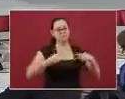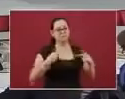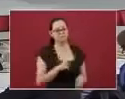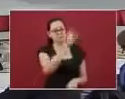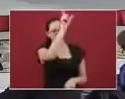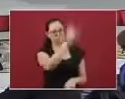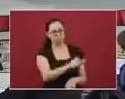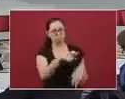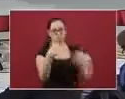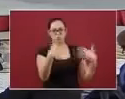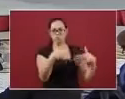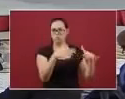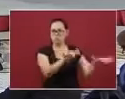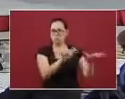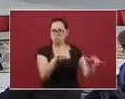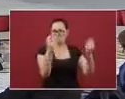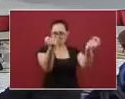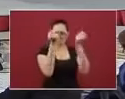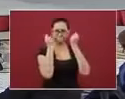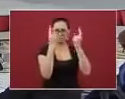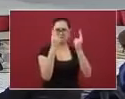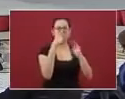encabezado por el presidente de la república